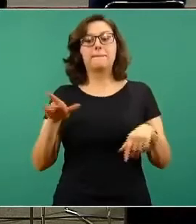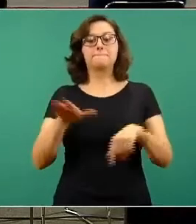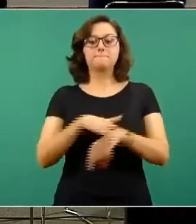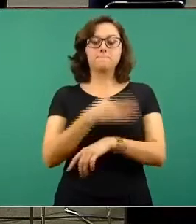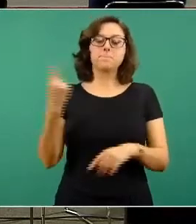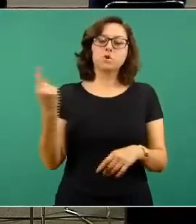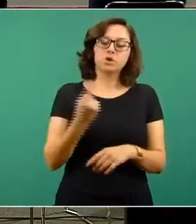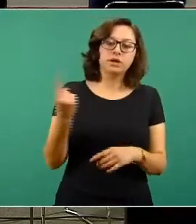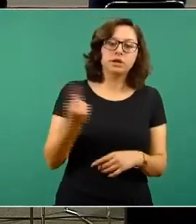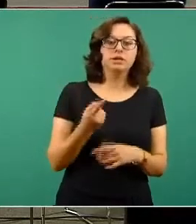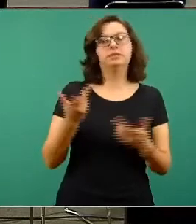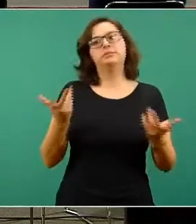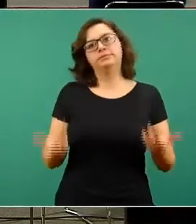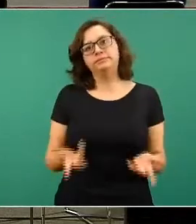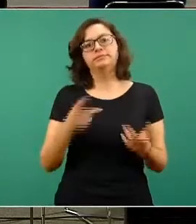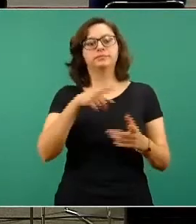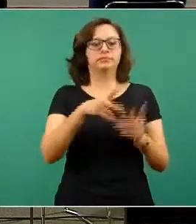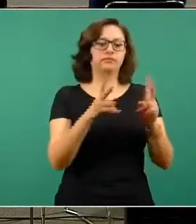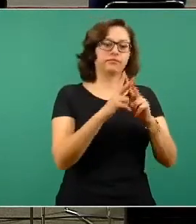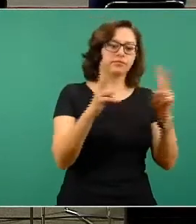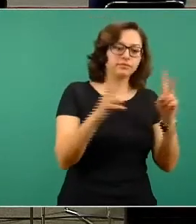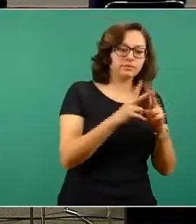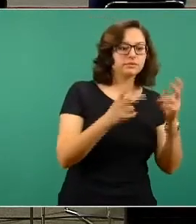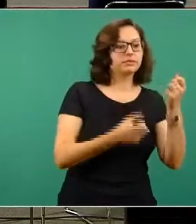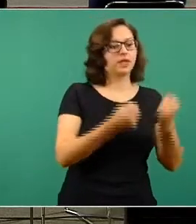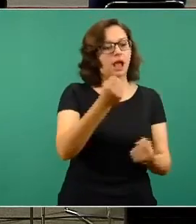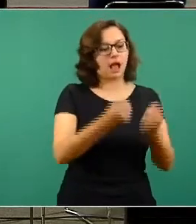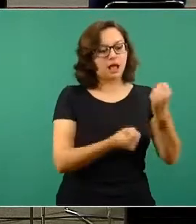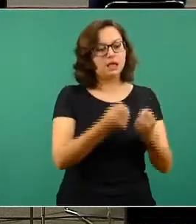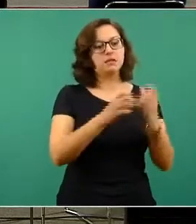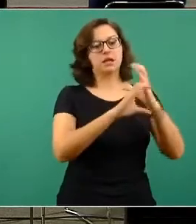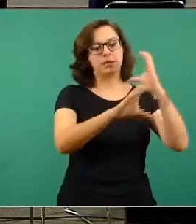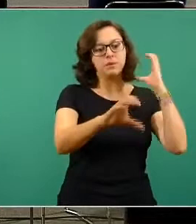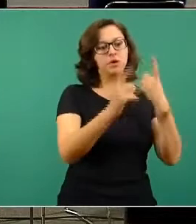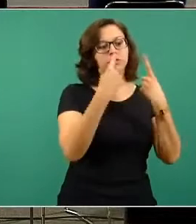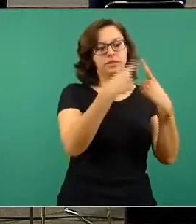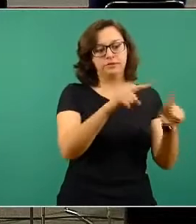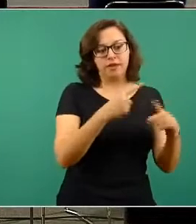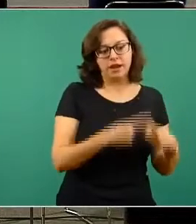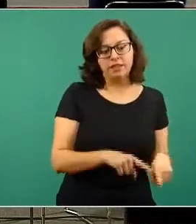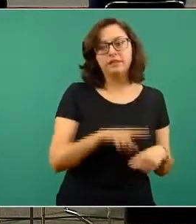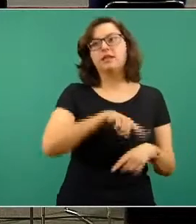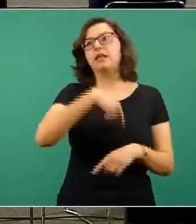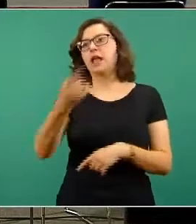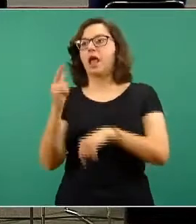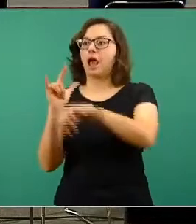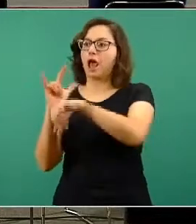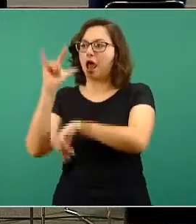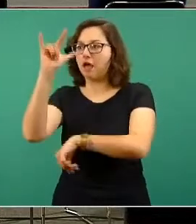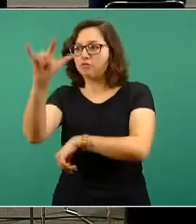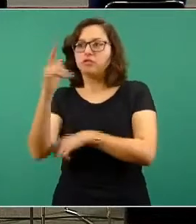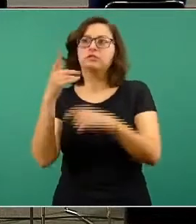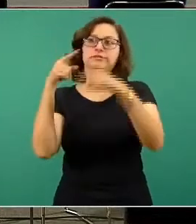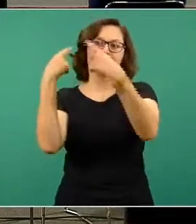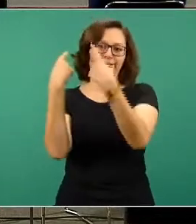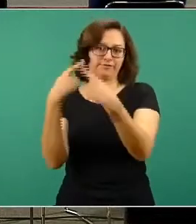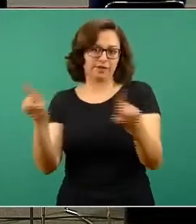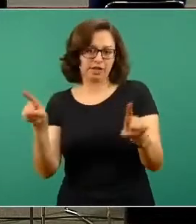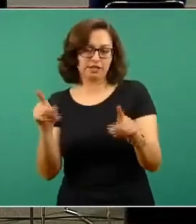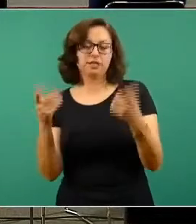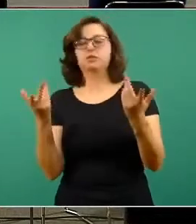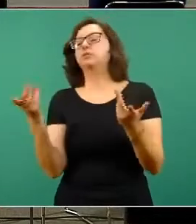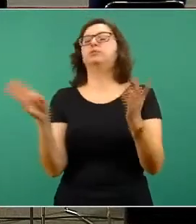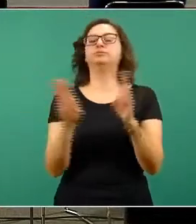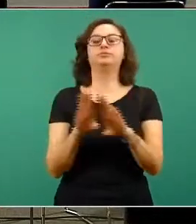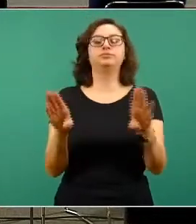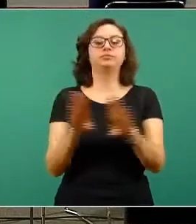caso los equipos que utilizan para llevar a cabo la transportación. En el caso de la vía aérea, en este